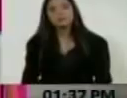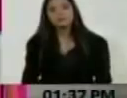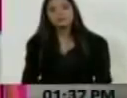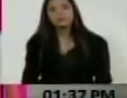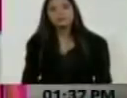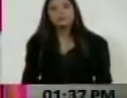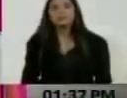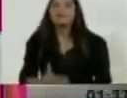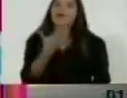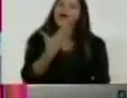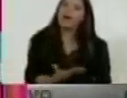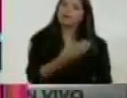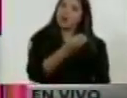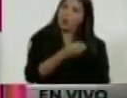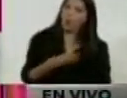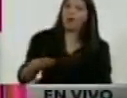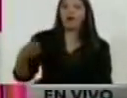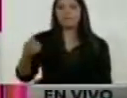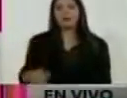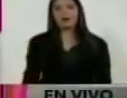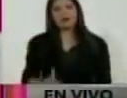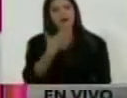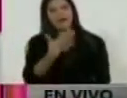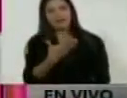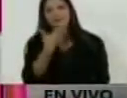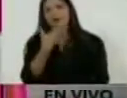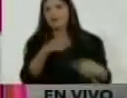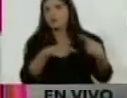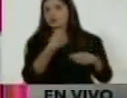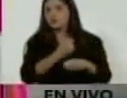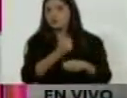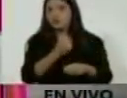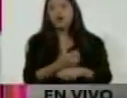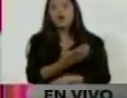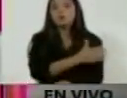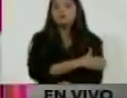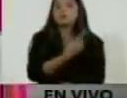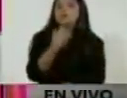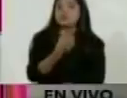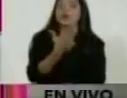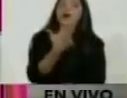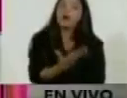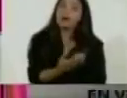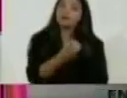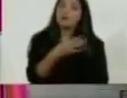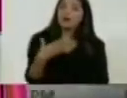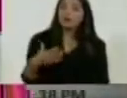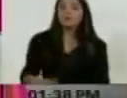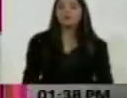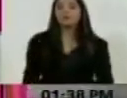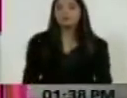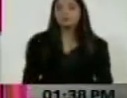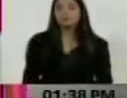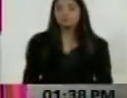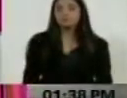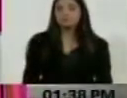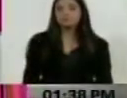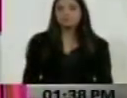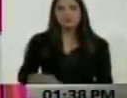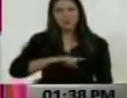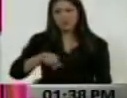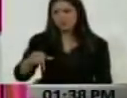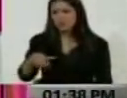Gracias, Obama, por tu legado, hay que decirle, ¿verdad? La derecha dice, gracias, Obama, por tu legado. Nosotros no tenemos nada